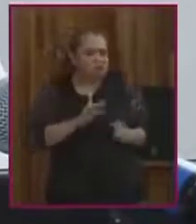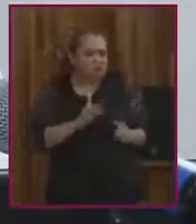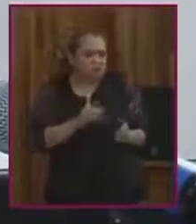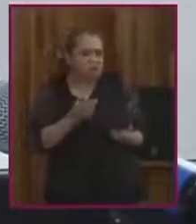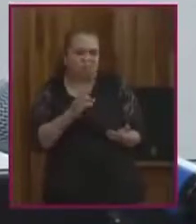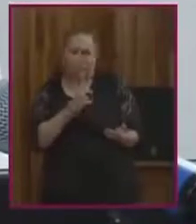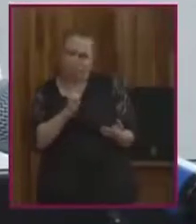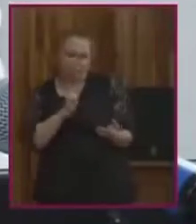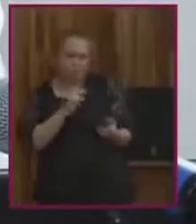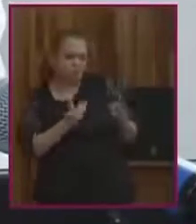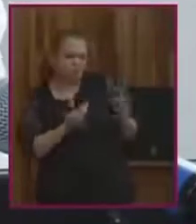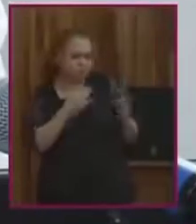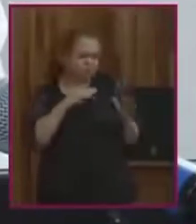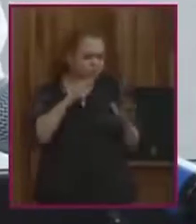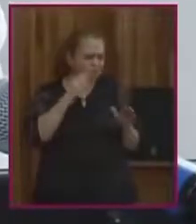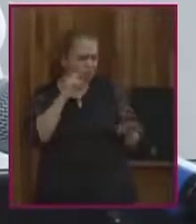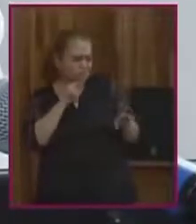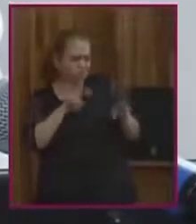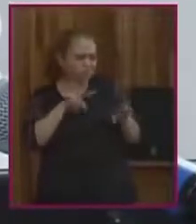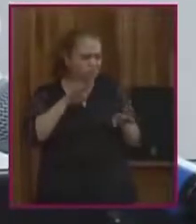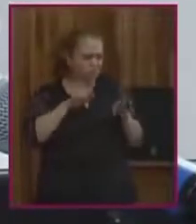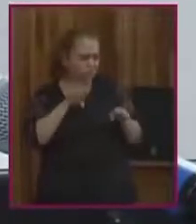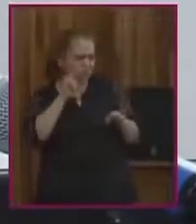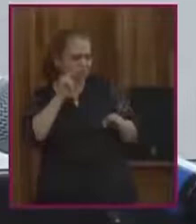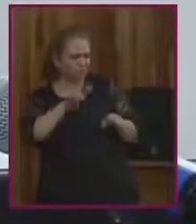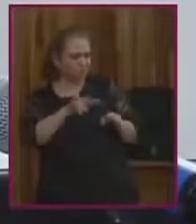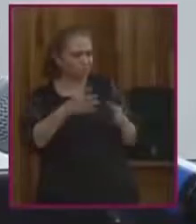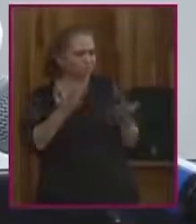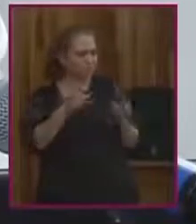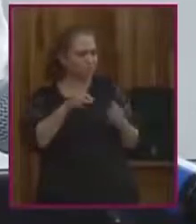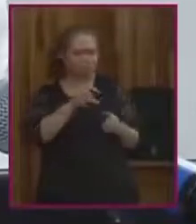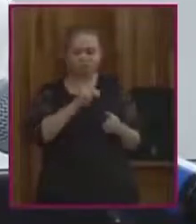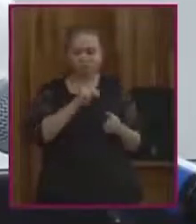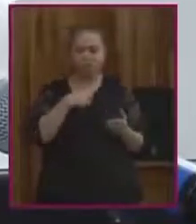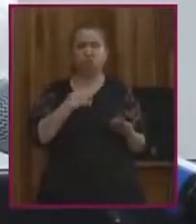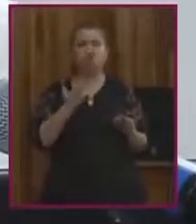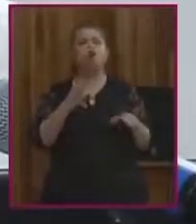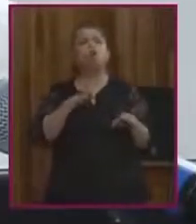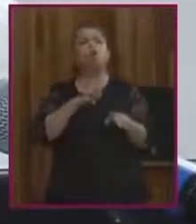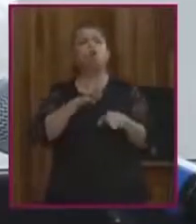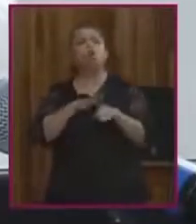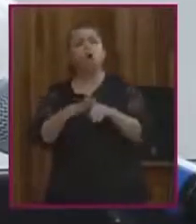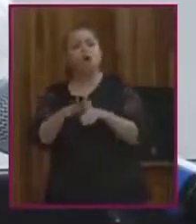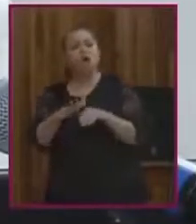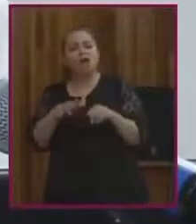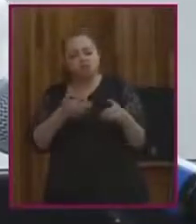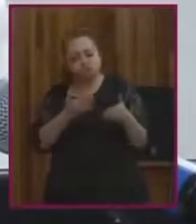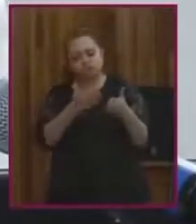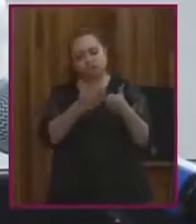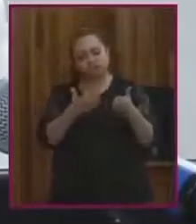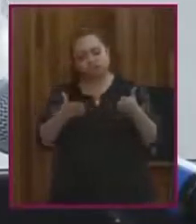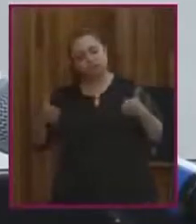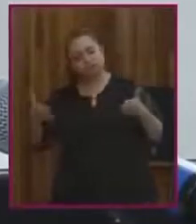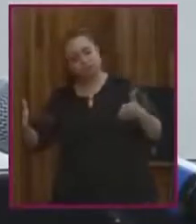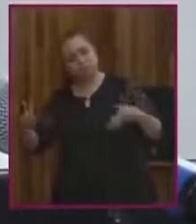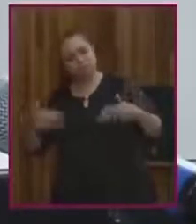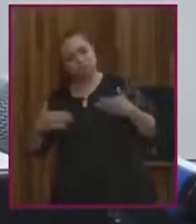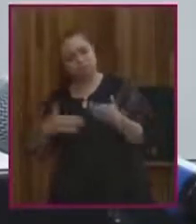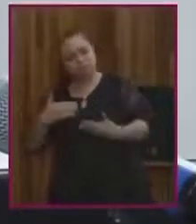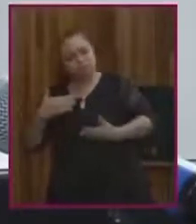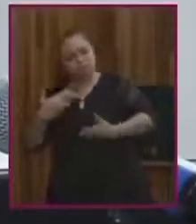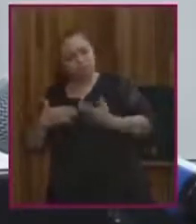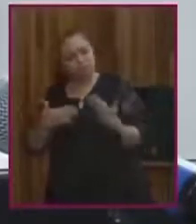estimación, es tomar en cuenta lo que ya sabemos desde las didácticas sobre cuáles son los procesos de enseñanza y de aprendizaje infantiles. Y